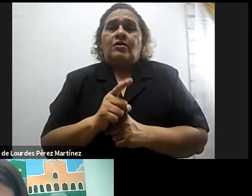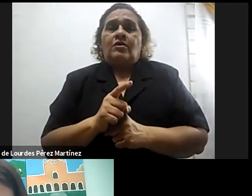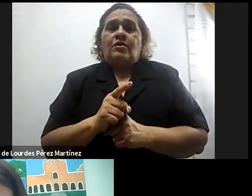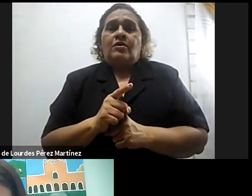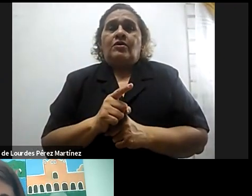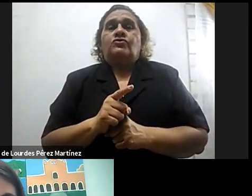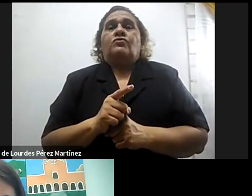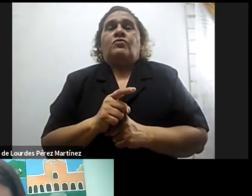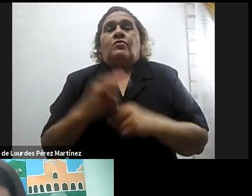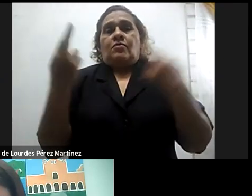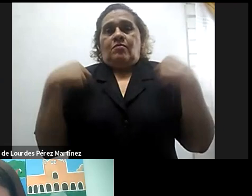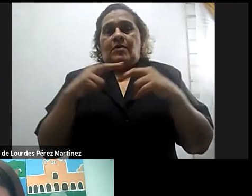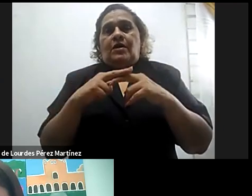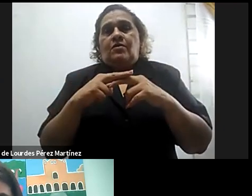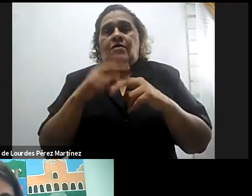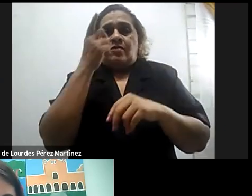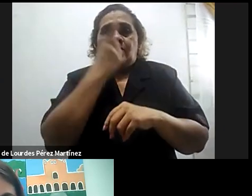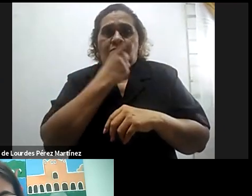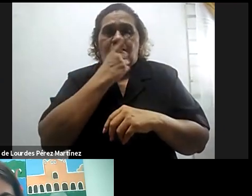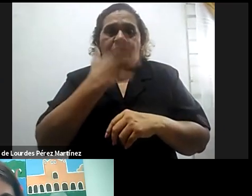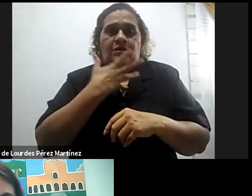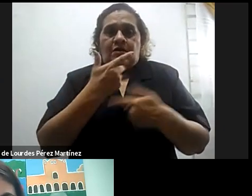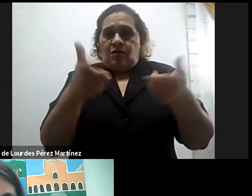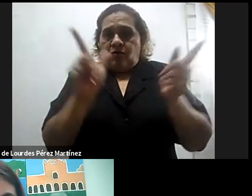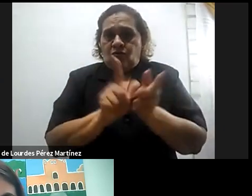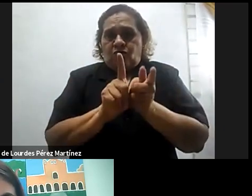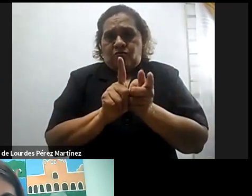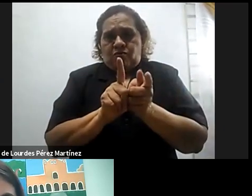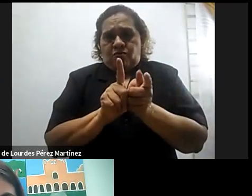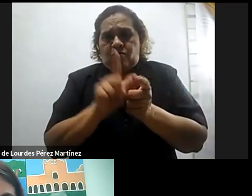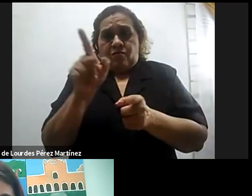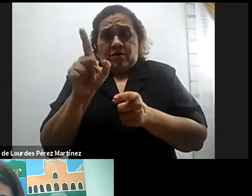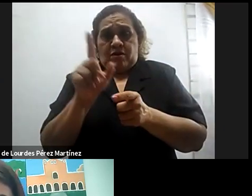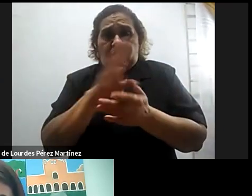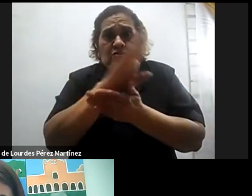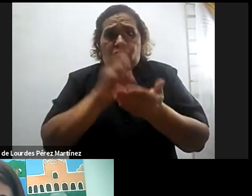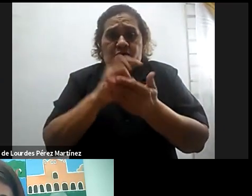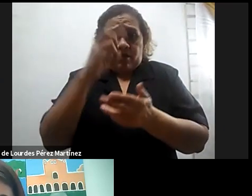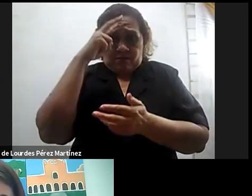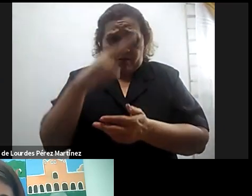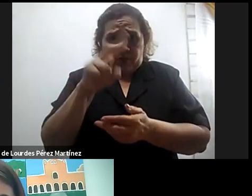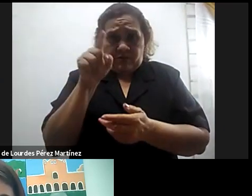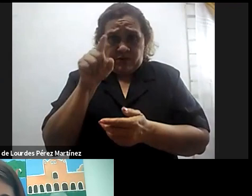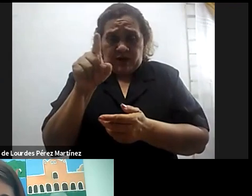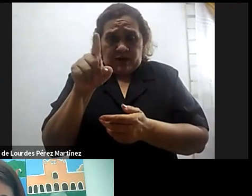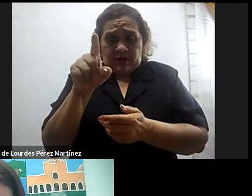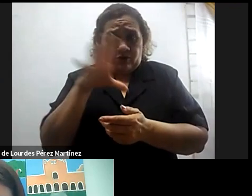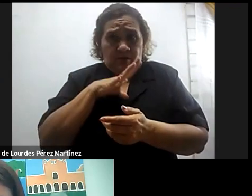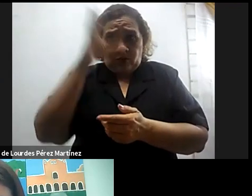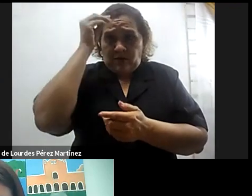en diabetes que tiene un grupo maravilloso de diabetes en la Ciudad de México y la verdad es que de ellos hemos